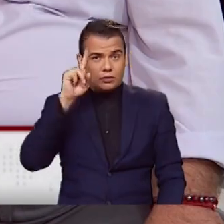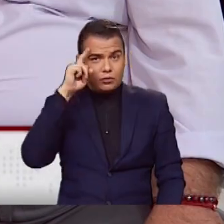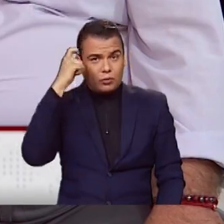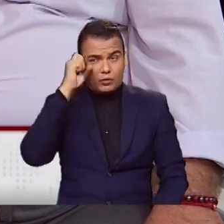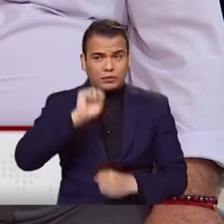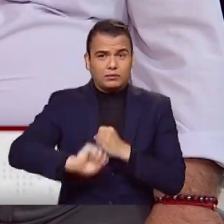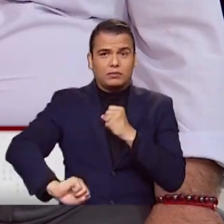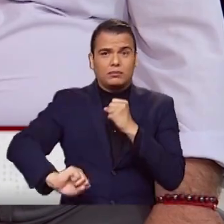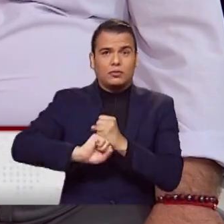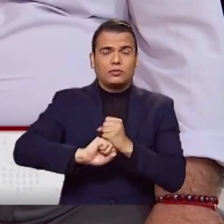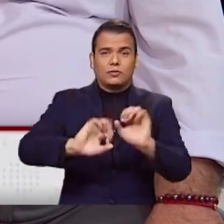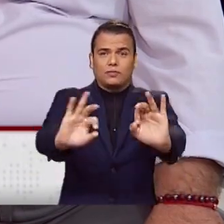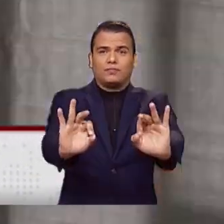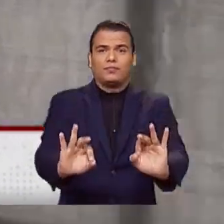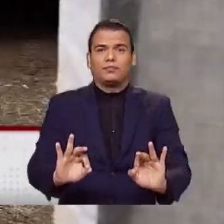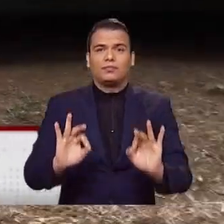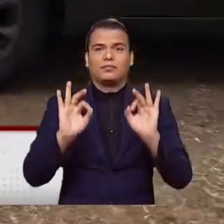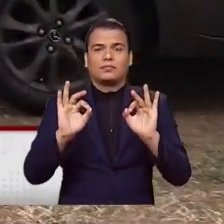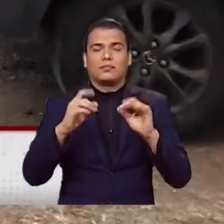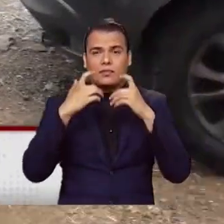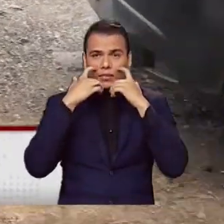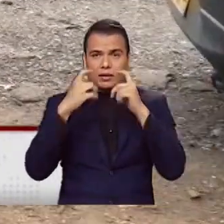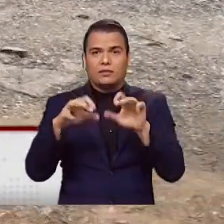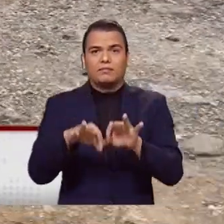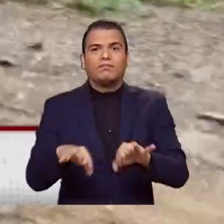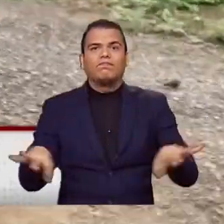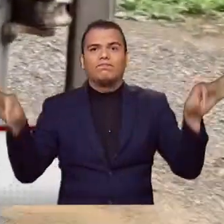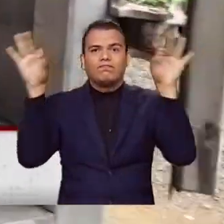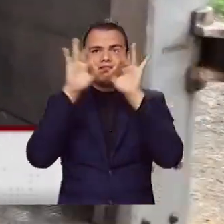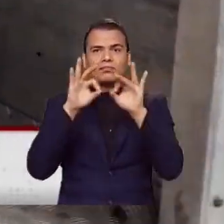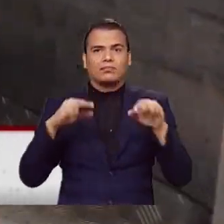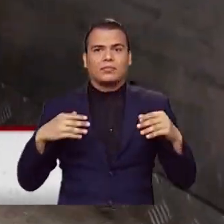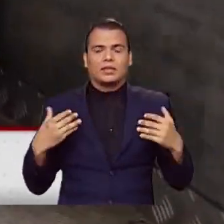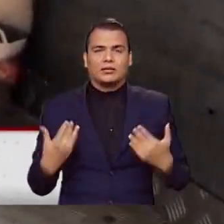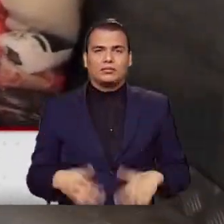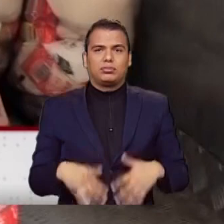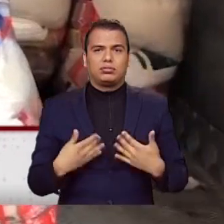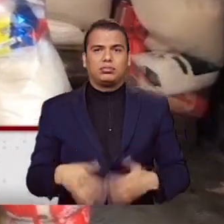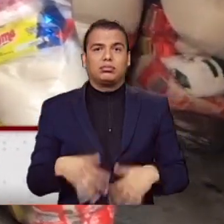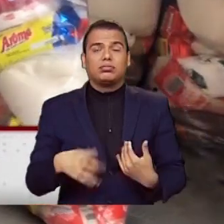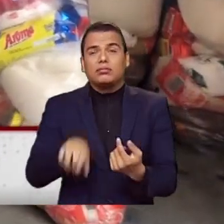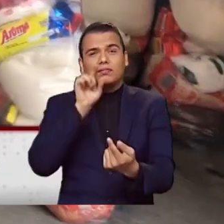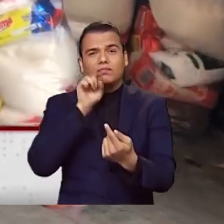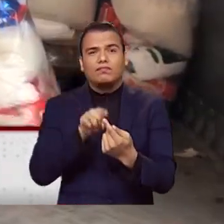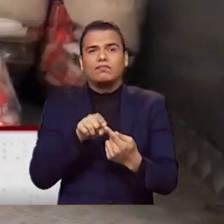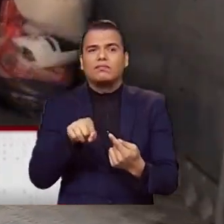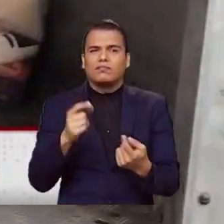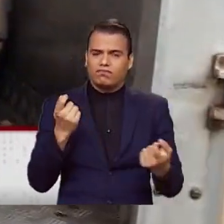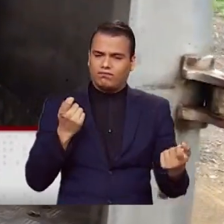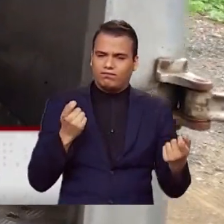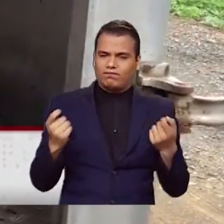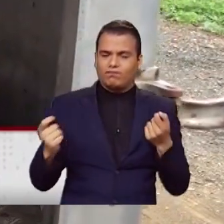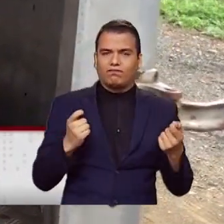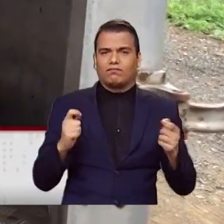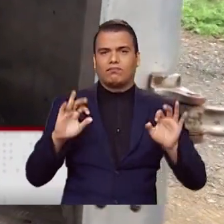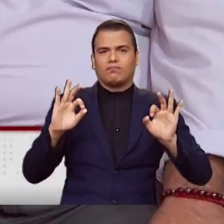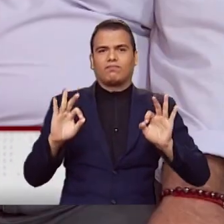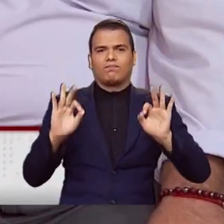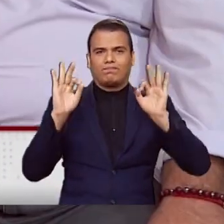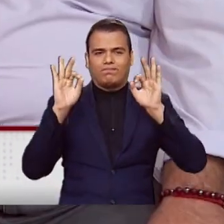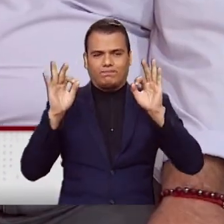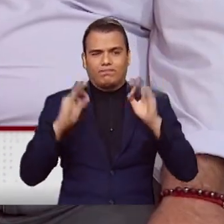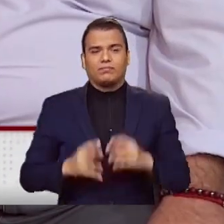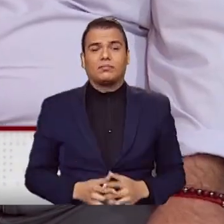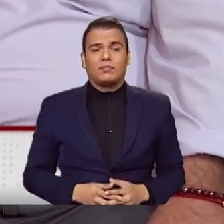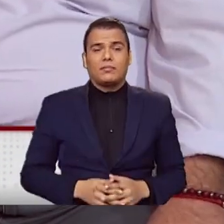fundamental para que nosotros desde nuestros territorios pues podamos afrontar esta situación de una manera mucho más fortalecida. Alcalde, es un